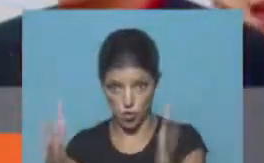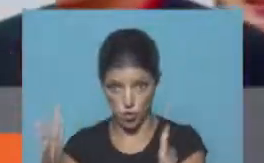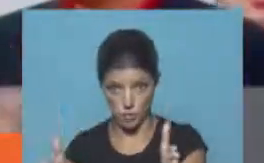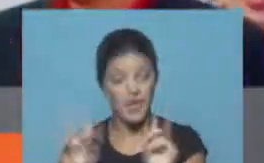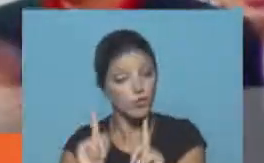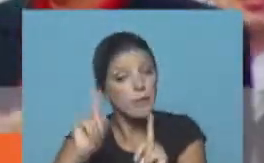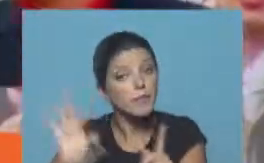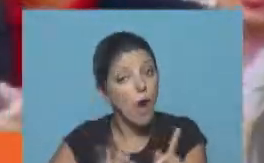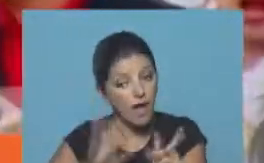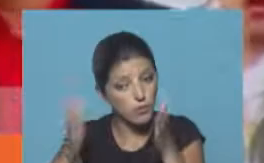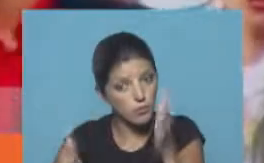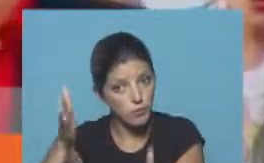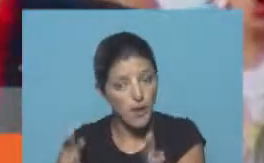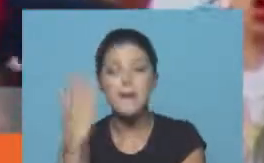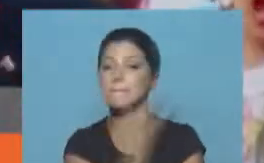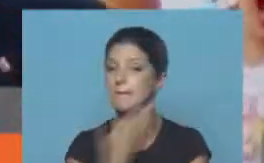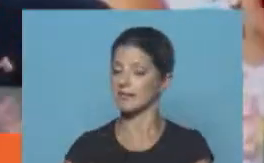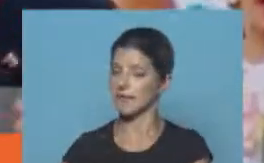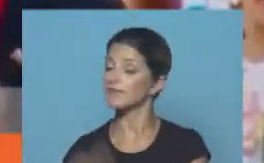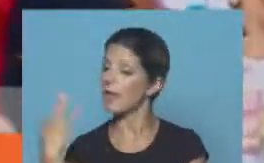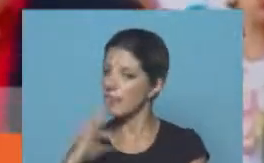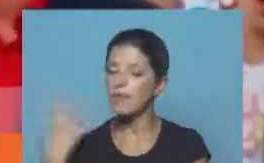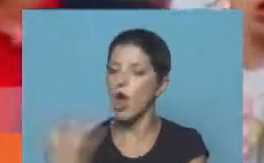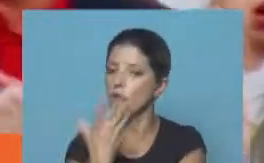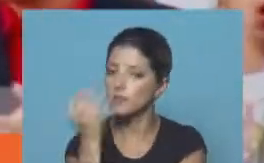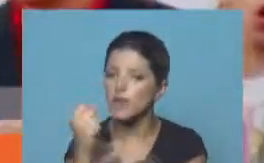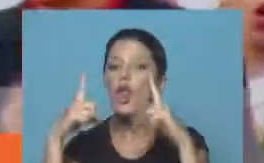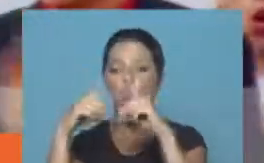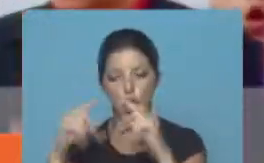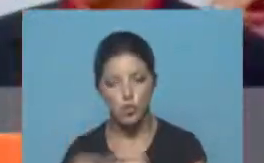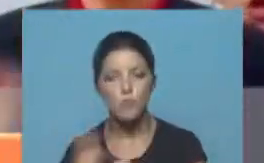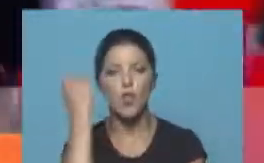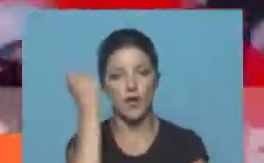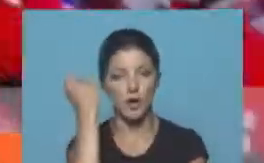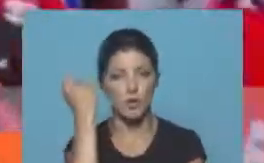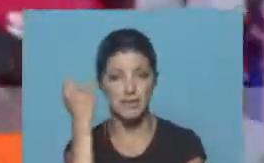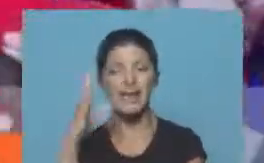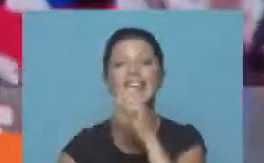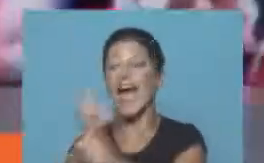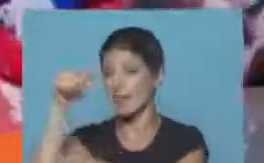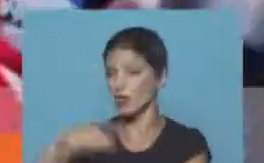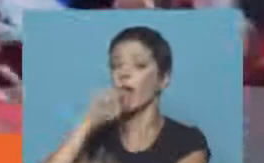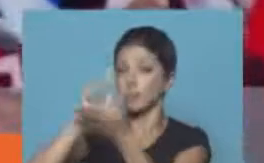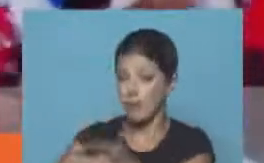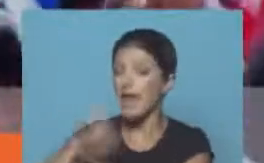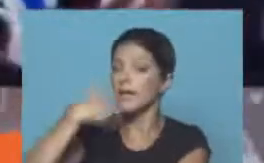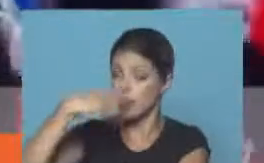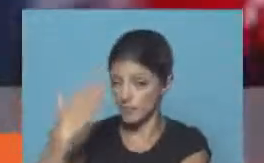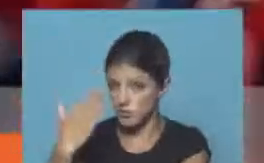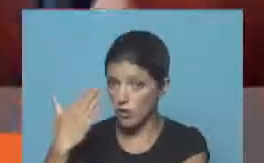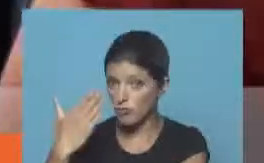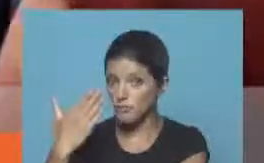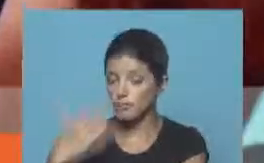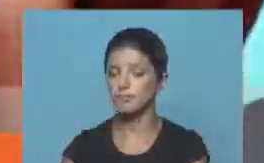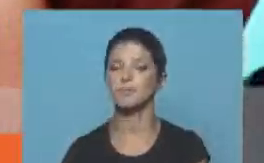en el que el constante presidente deberá consolidar los números de una economía que, según estadísticas oficiales y calificadoras de